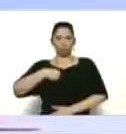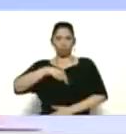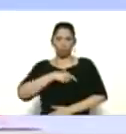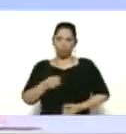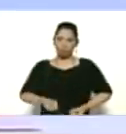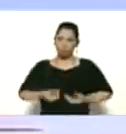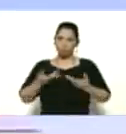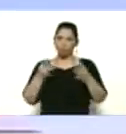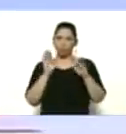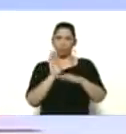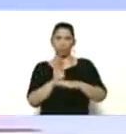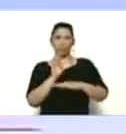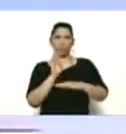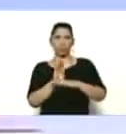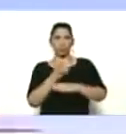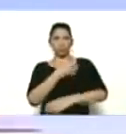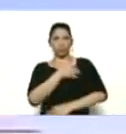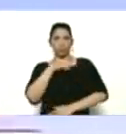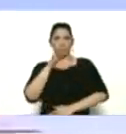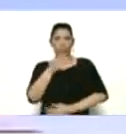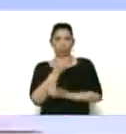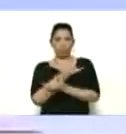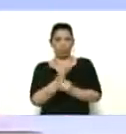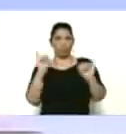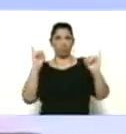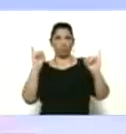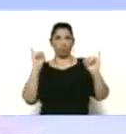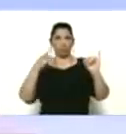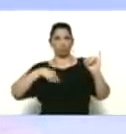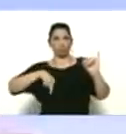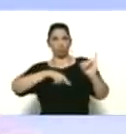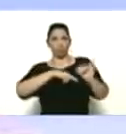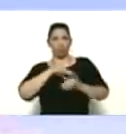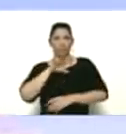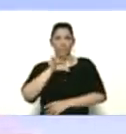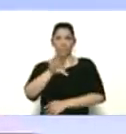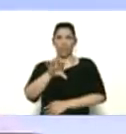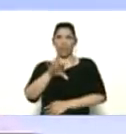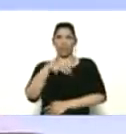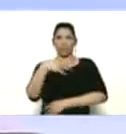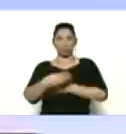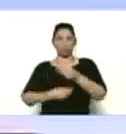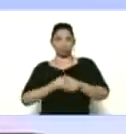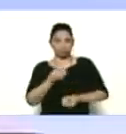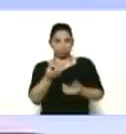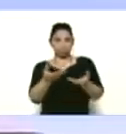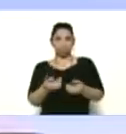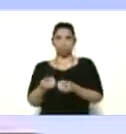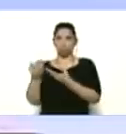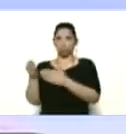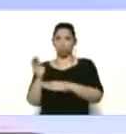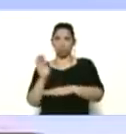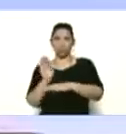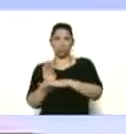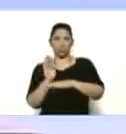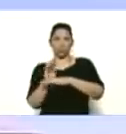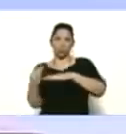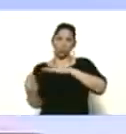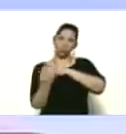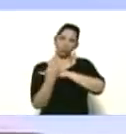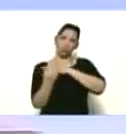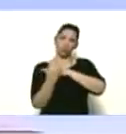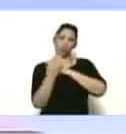la soberanía, la independencia de nuestra patria. Lo estamos dando hoy para cuidarnos todos,